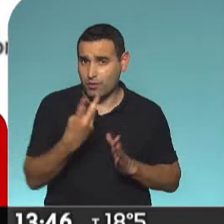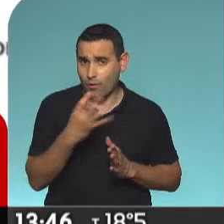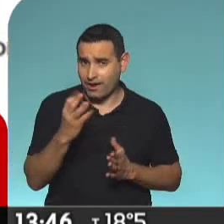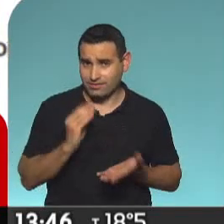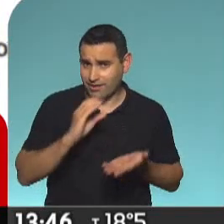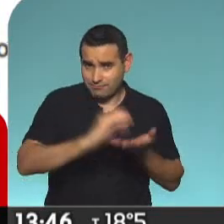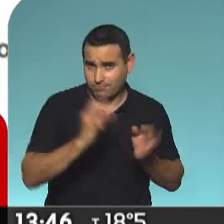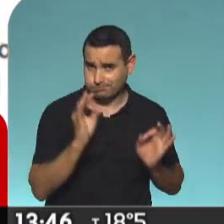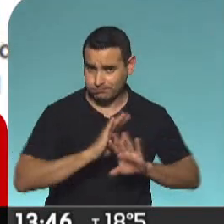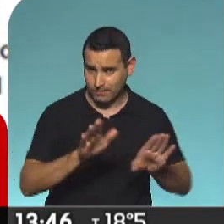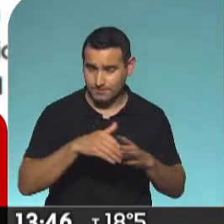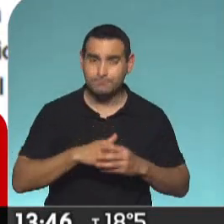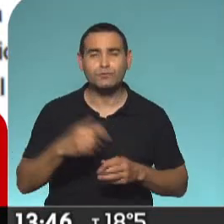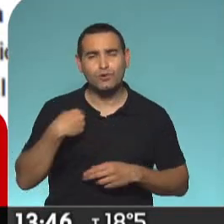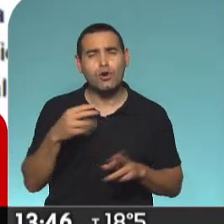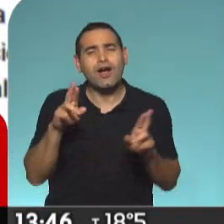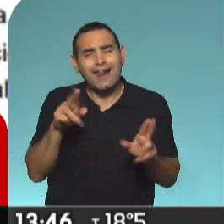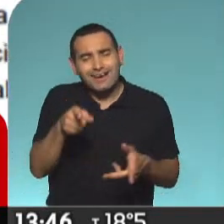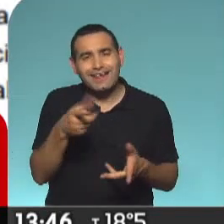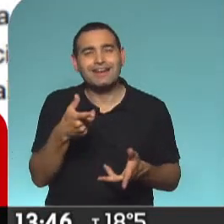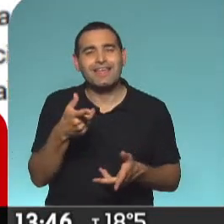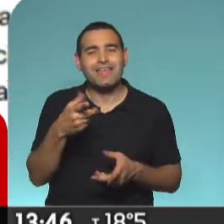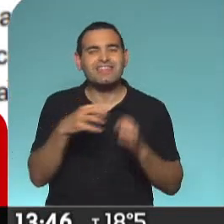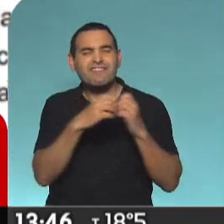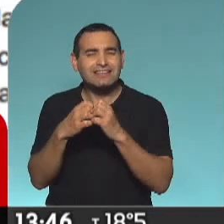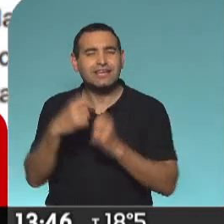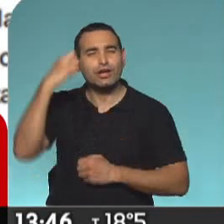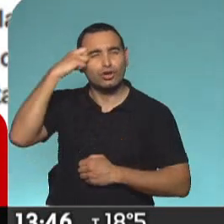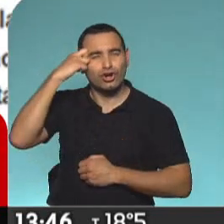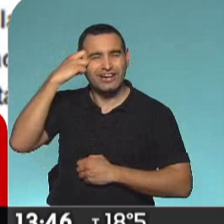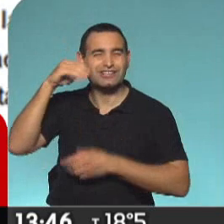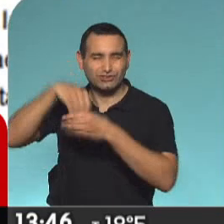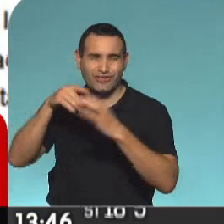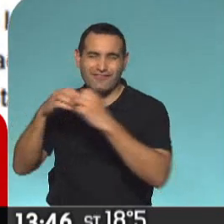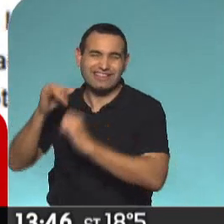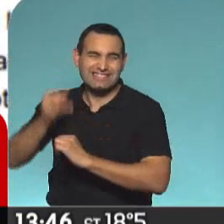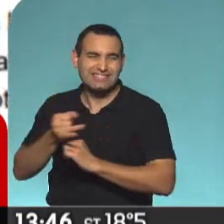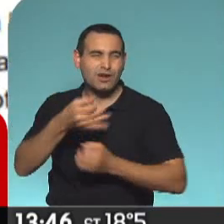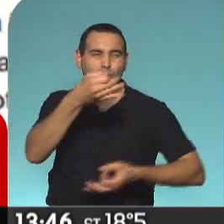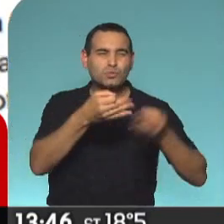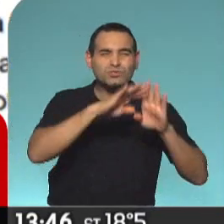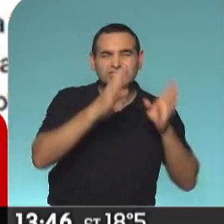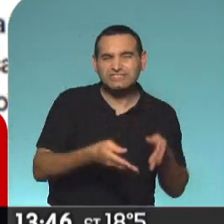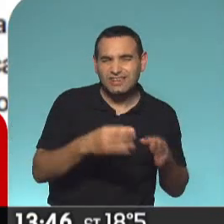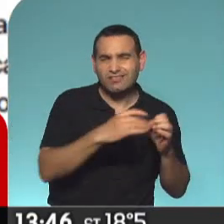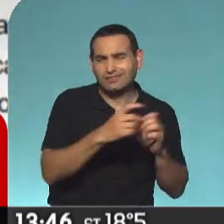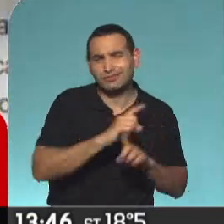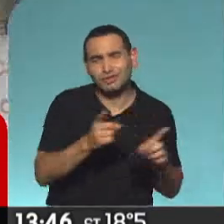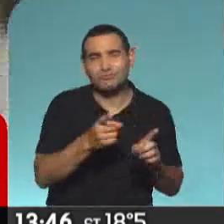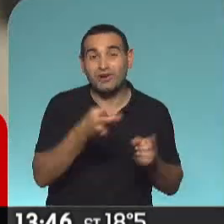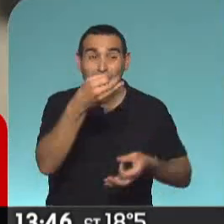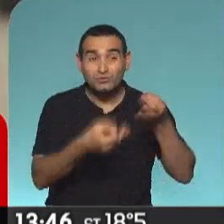Buenos Aires. Yo espero que el debate se haga en el Congreso y no en sede judicial, porque obviamente la sede